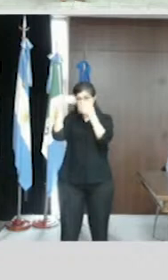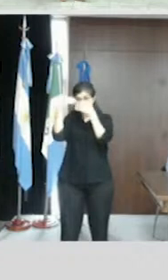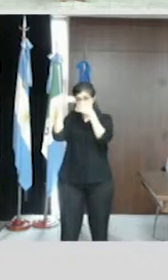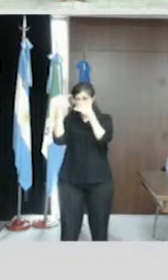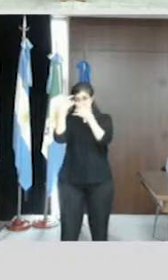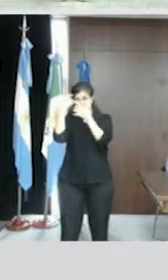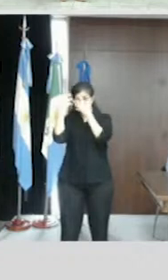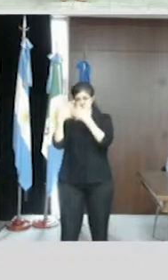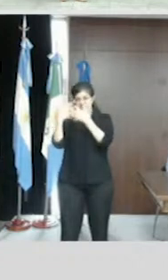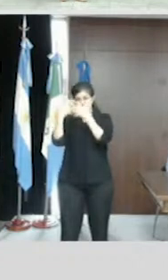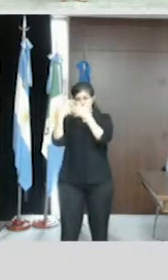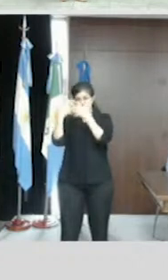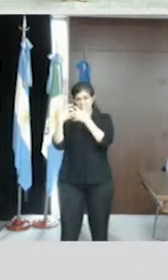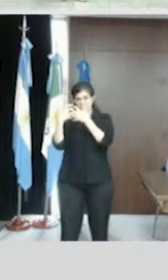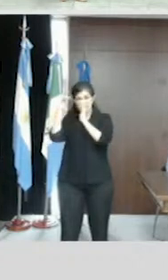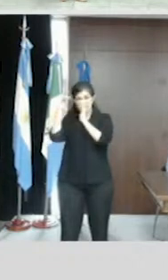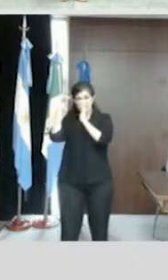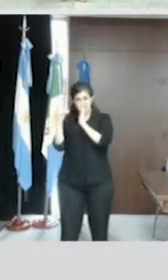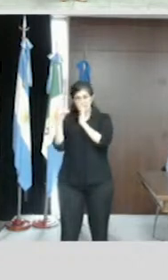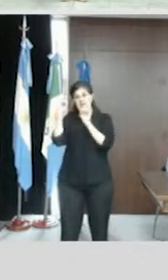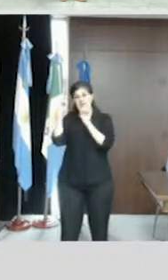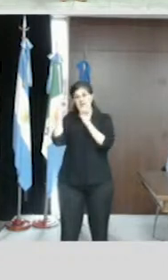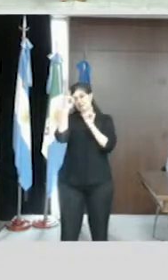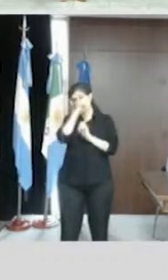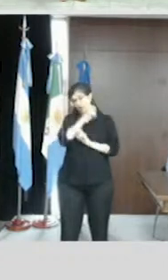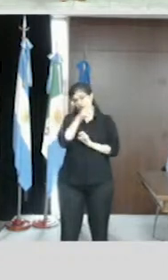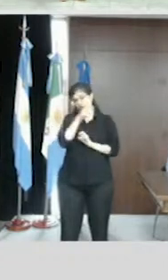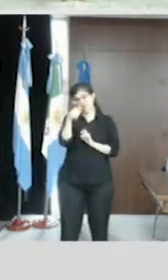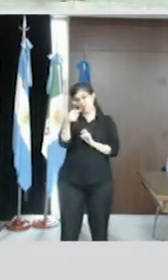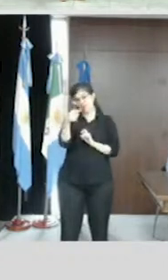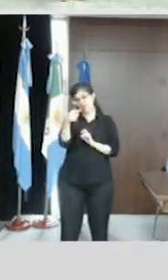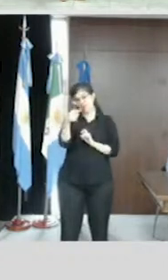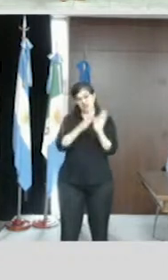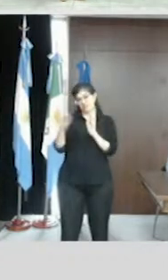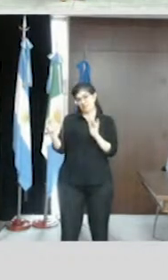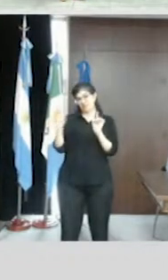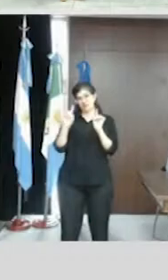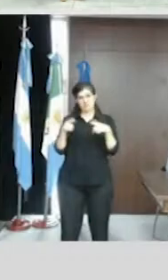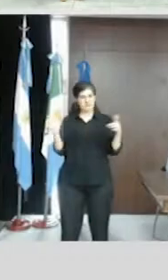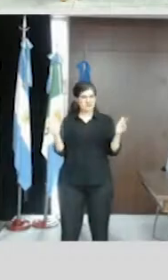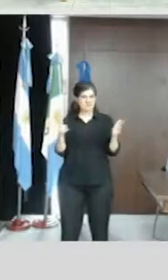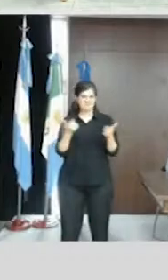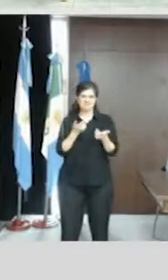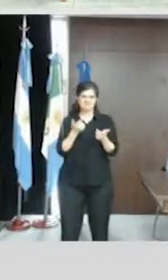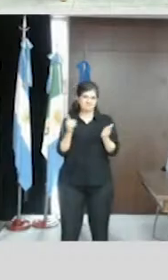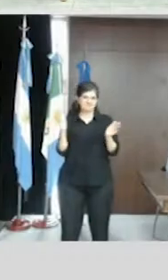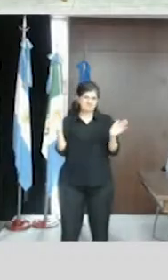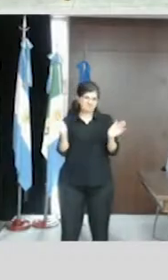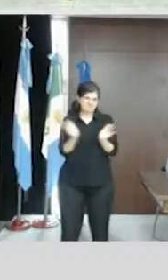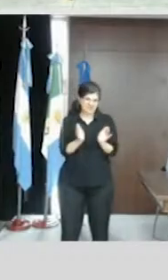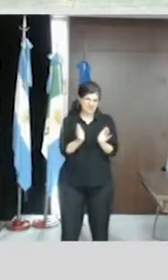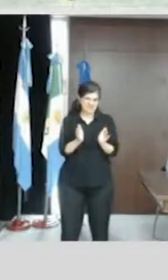las posibilidades de psicoterapia se ven disminuidas. A medida